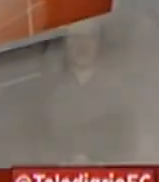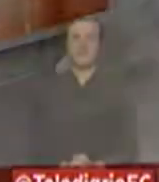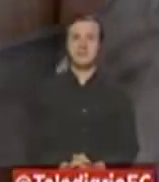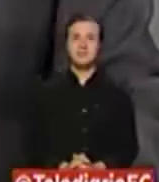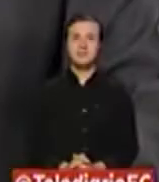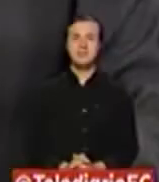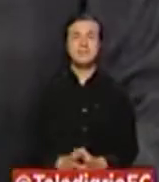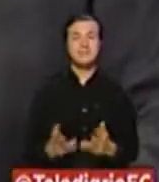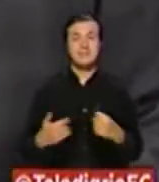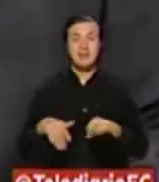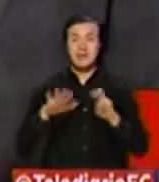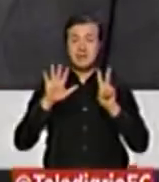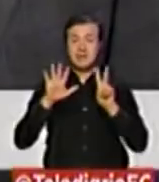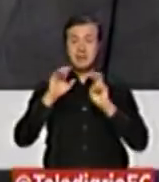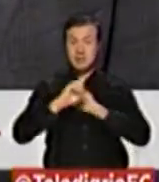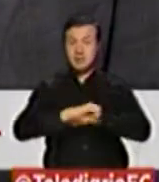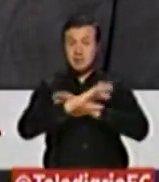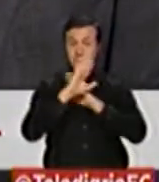Son las